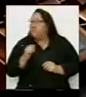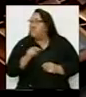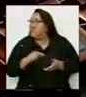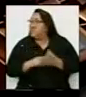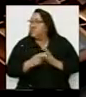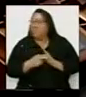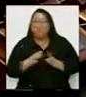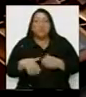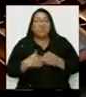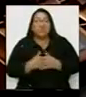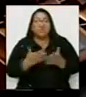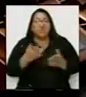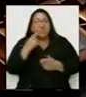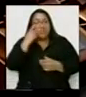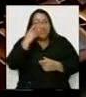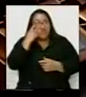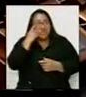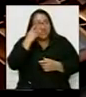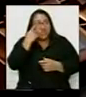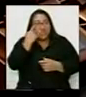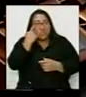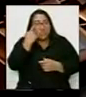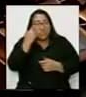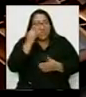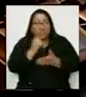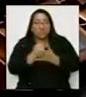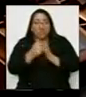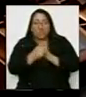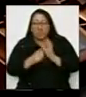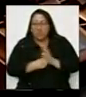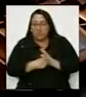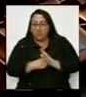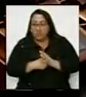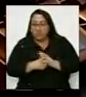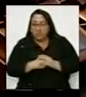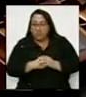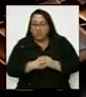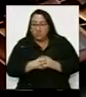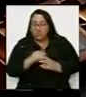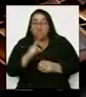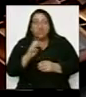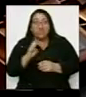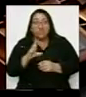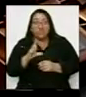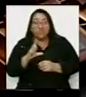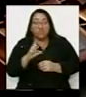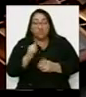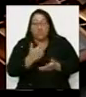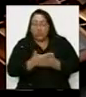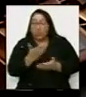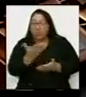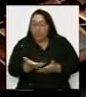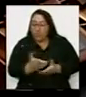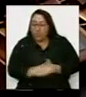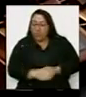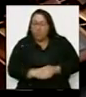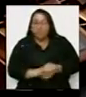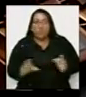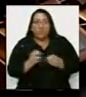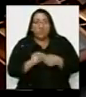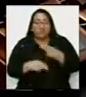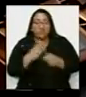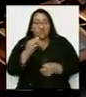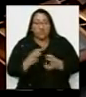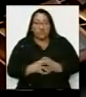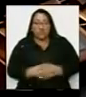Bartra, donde se han aprobado los artículos de la propuesta de la Junta Nacional